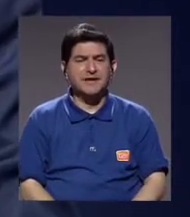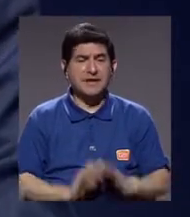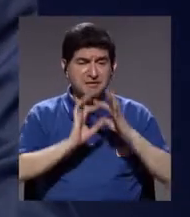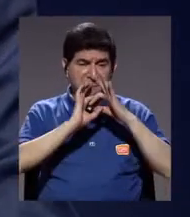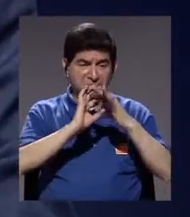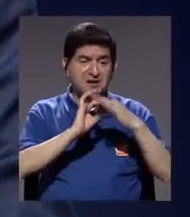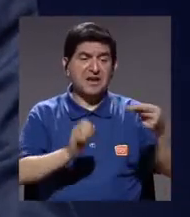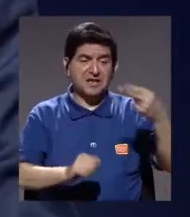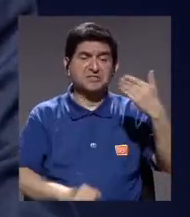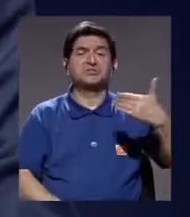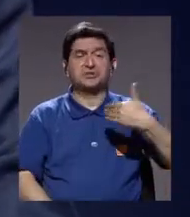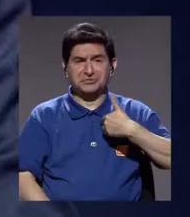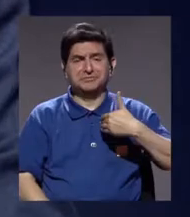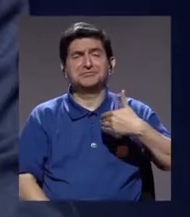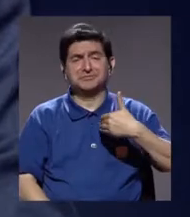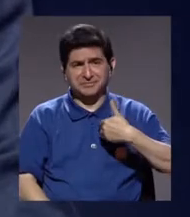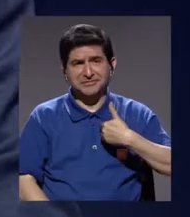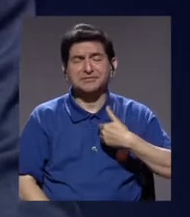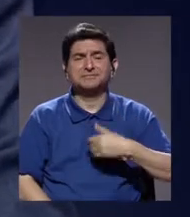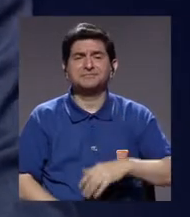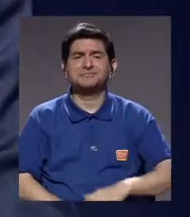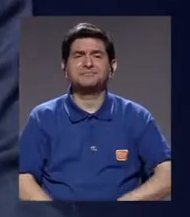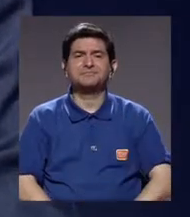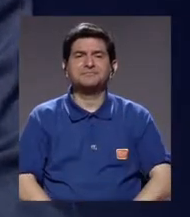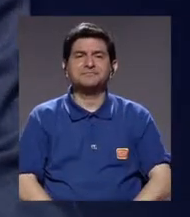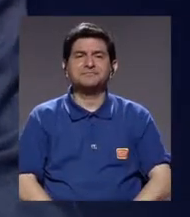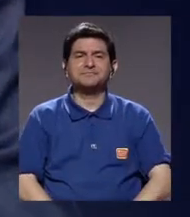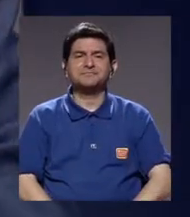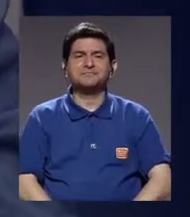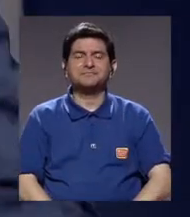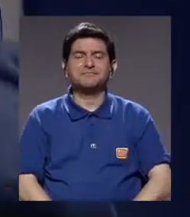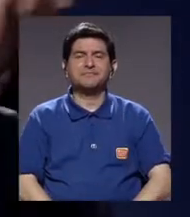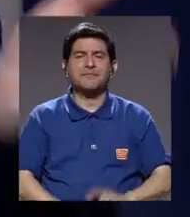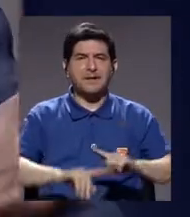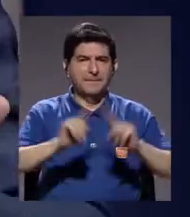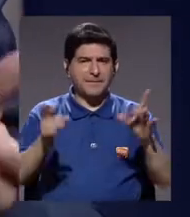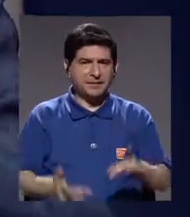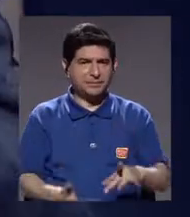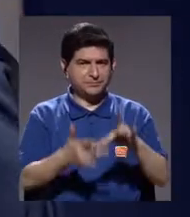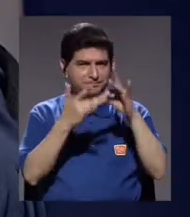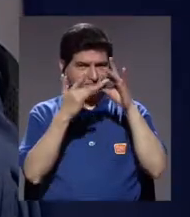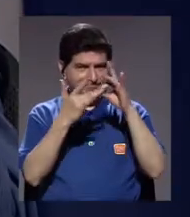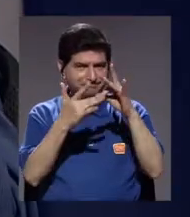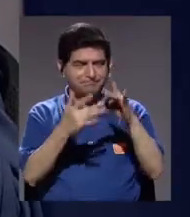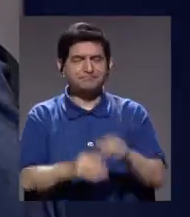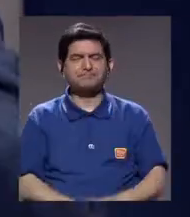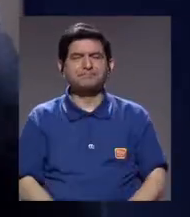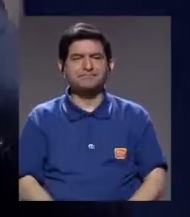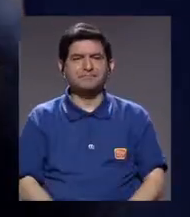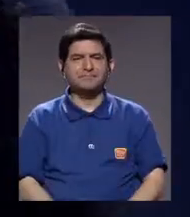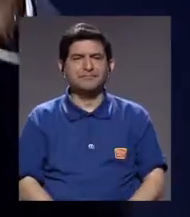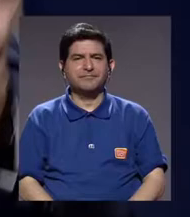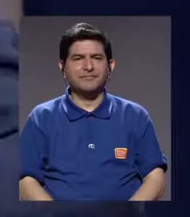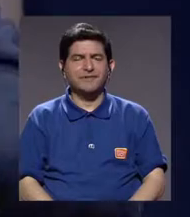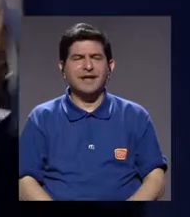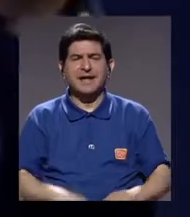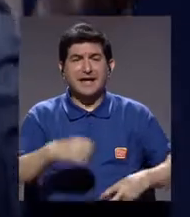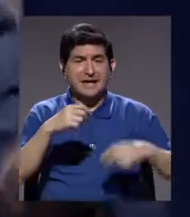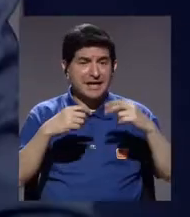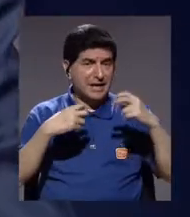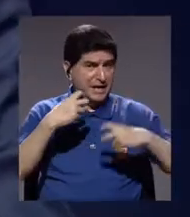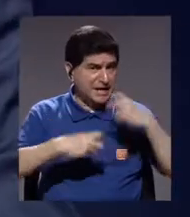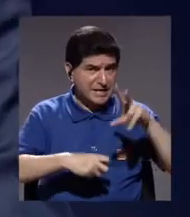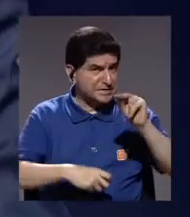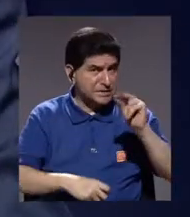y relaciones históricas, por supuesto. Uh-huh. Y bueno, entonces, pero sobre todo delante una crisis,